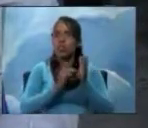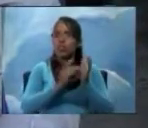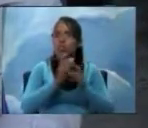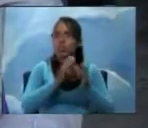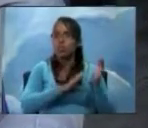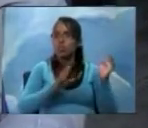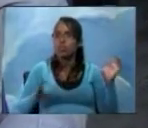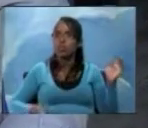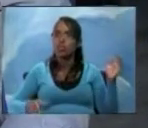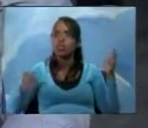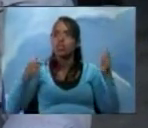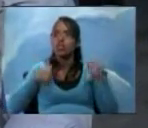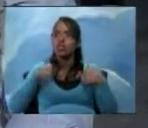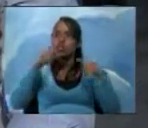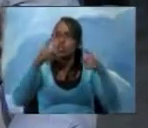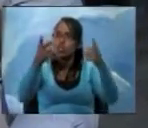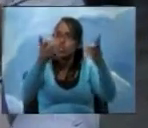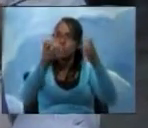Señor Jesús.